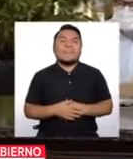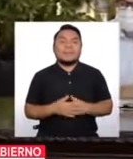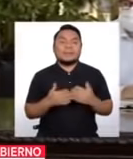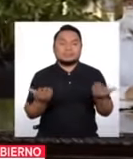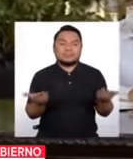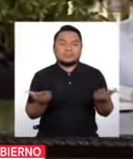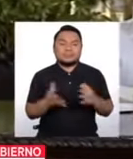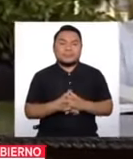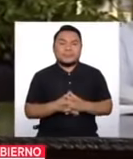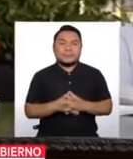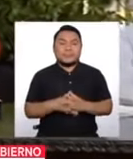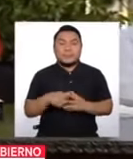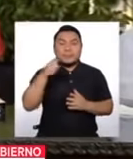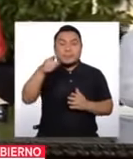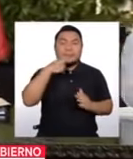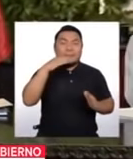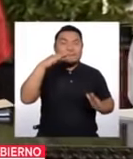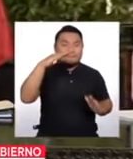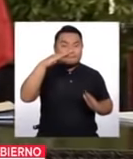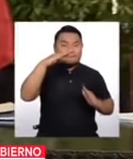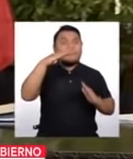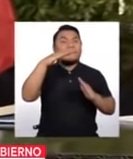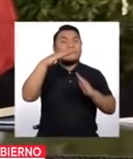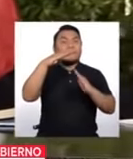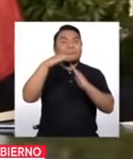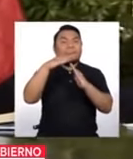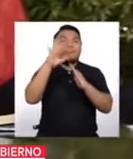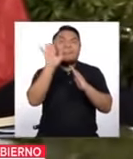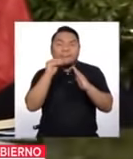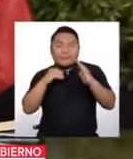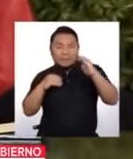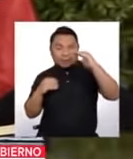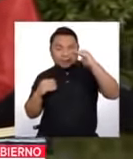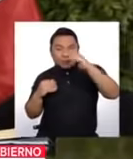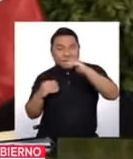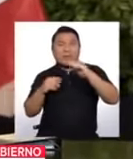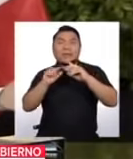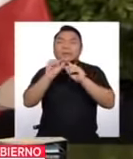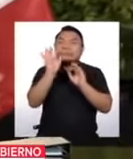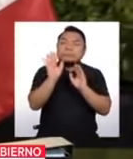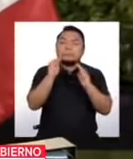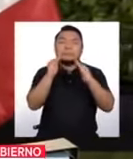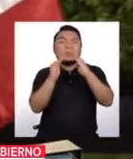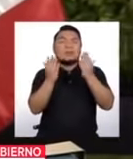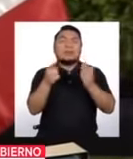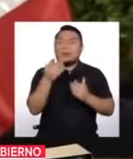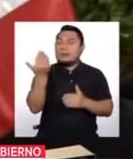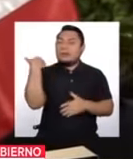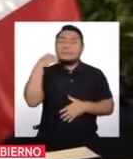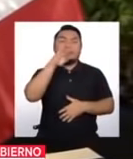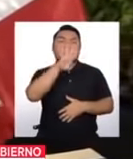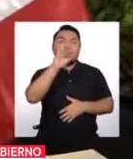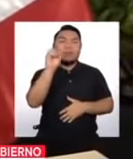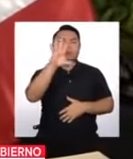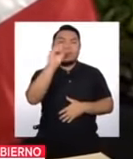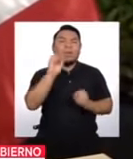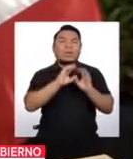un ascenso en el número de casos que en el inicio, hace 45 o 50